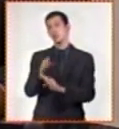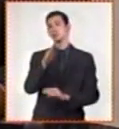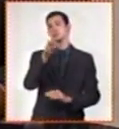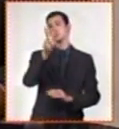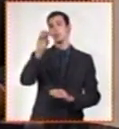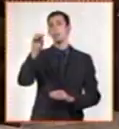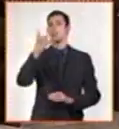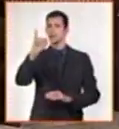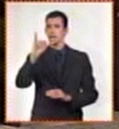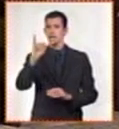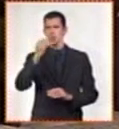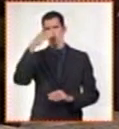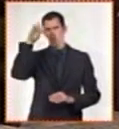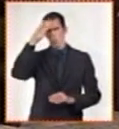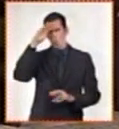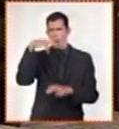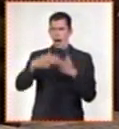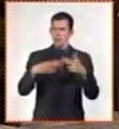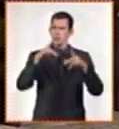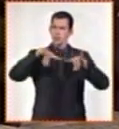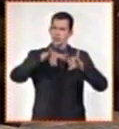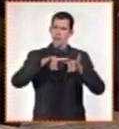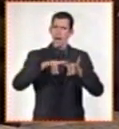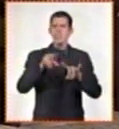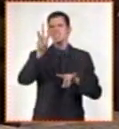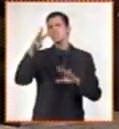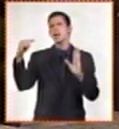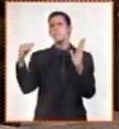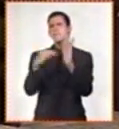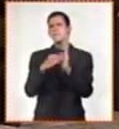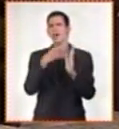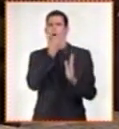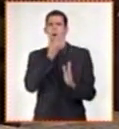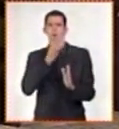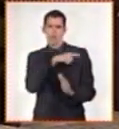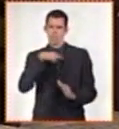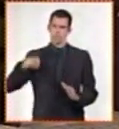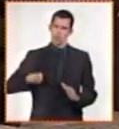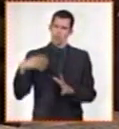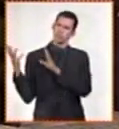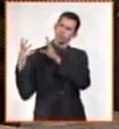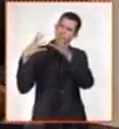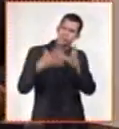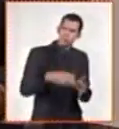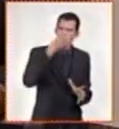otorgó becas a más de 3.000 jóvenes chinos para estudiar español en Cuba.